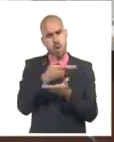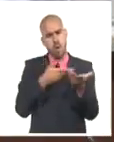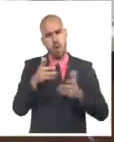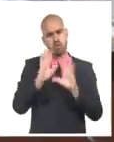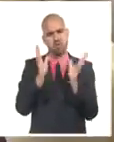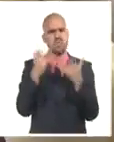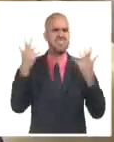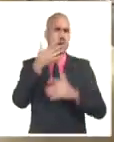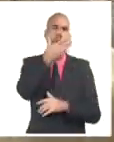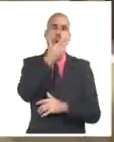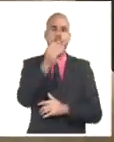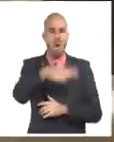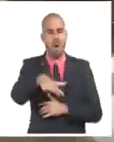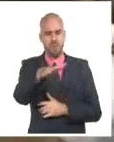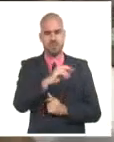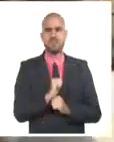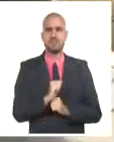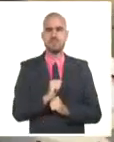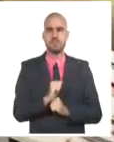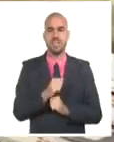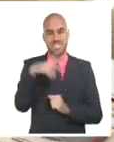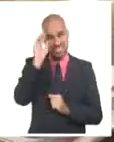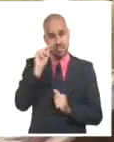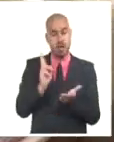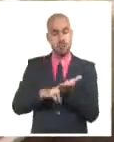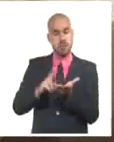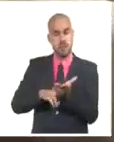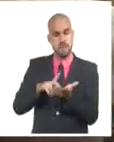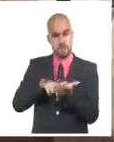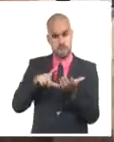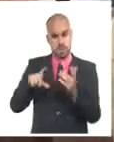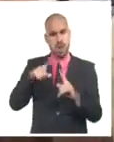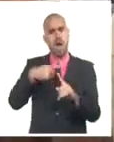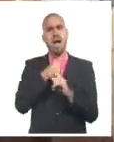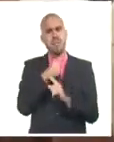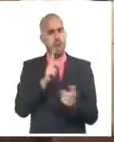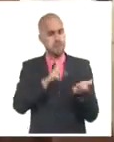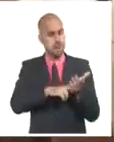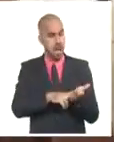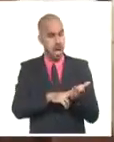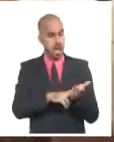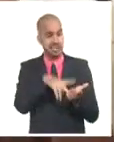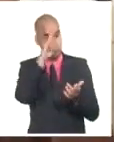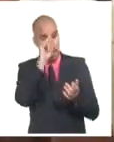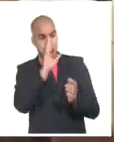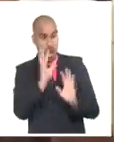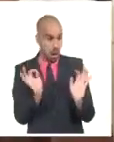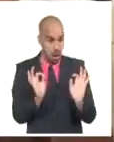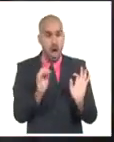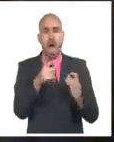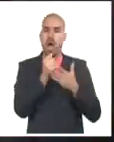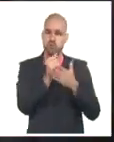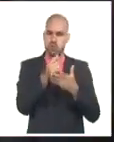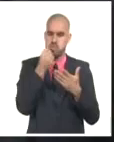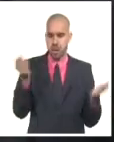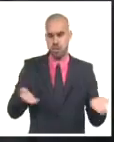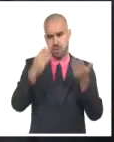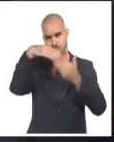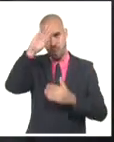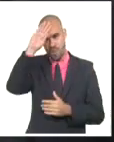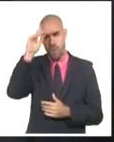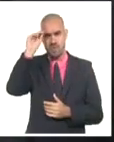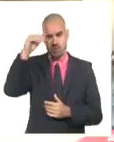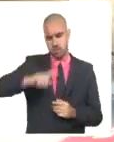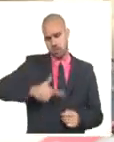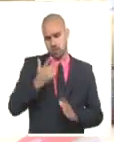la cantera de las filas del partido y a quienes, militantes o no, apuestan y aportan al desarrollo del país, a su